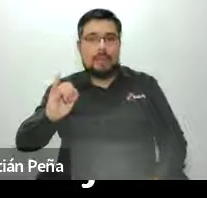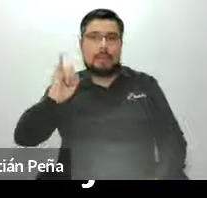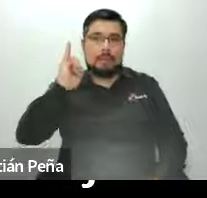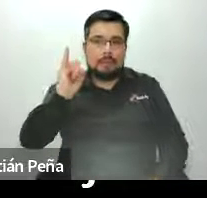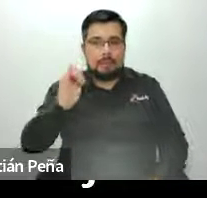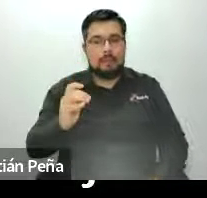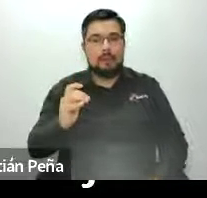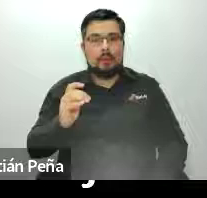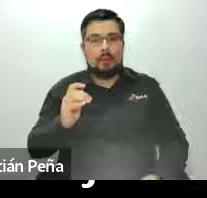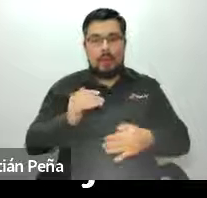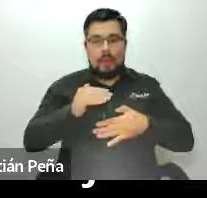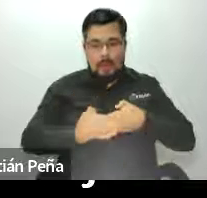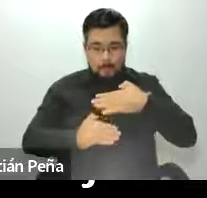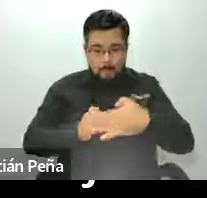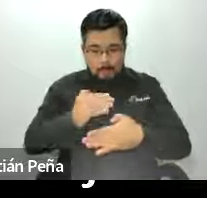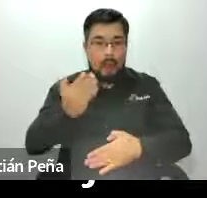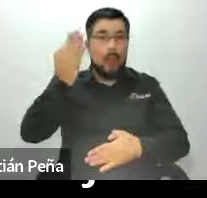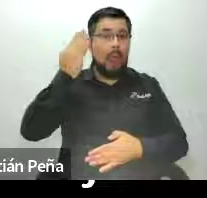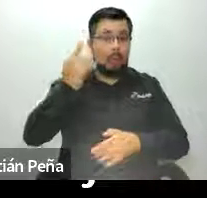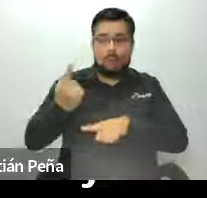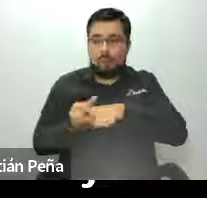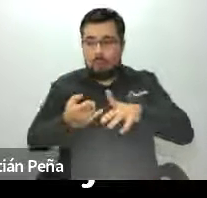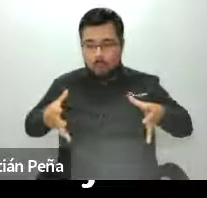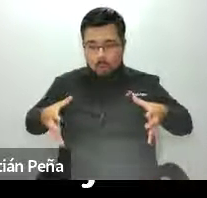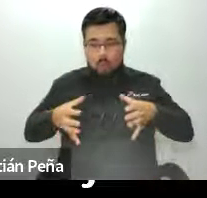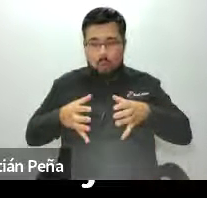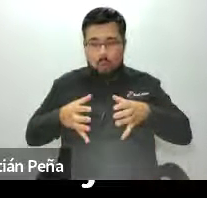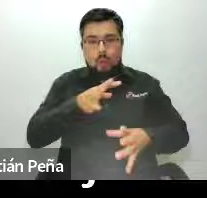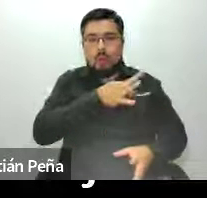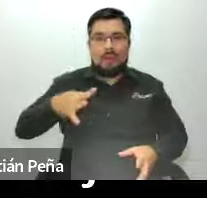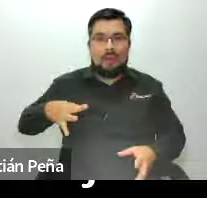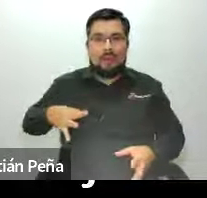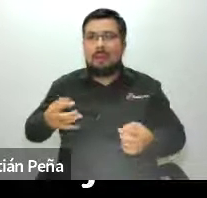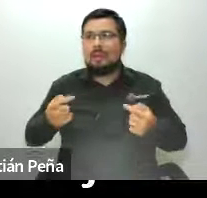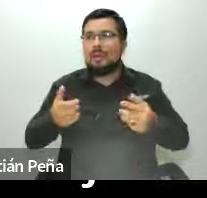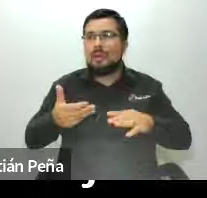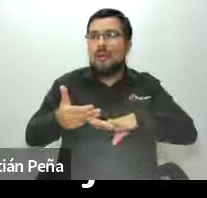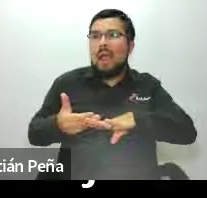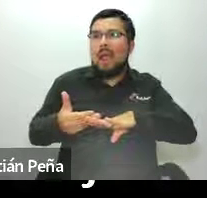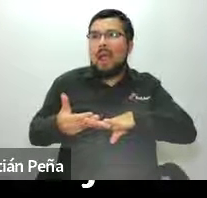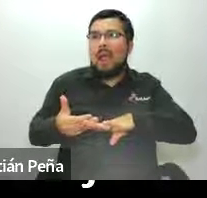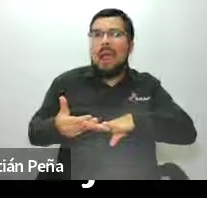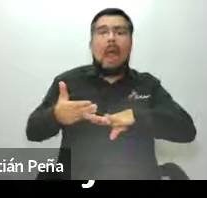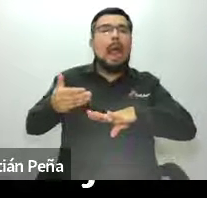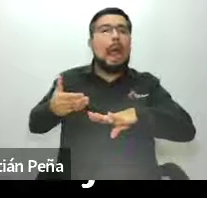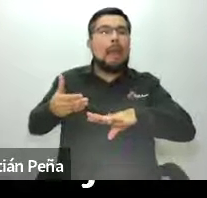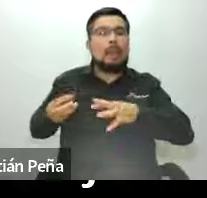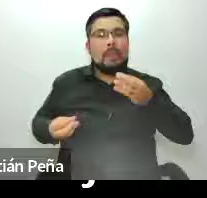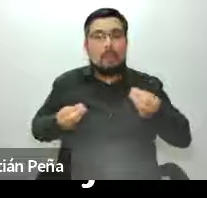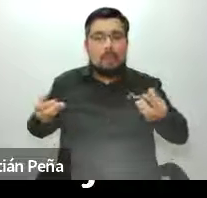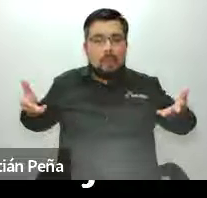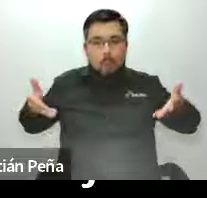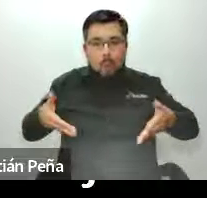día con el equipo, ¿no es cierto?, del ministerio, fue una especie como de antesala de lo que hoy día es la